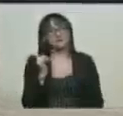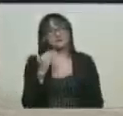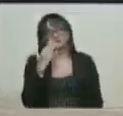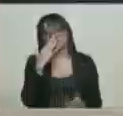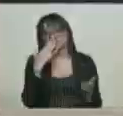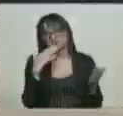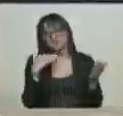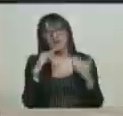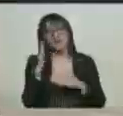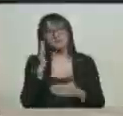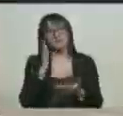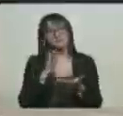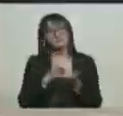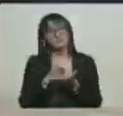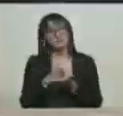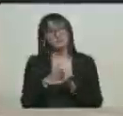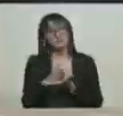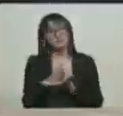siempre consecuente.